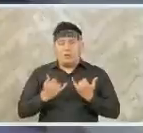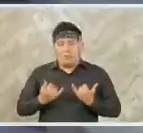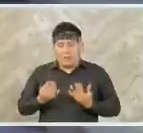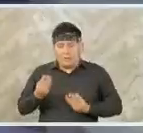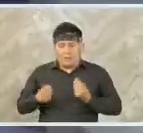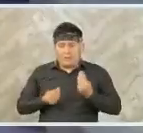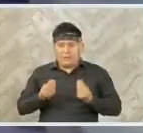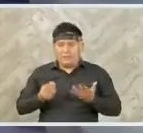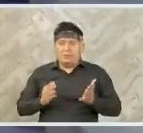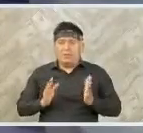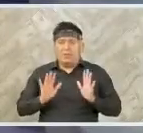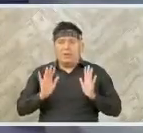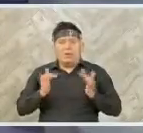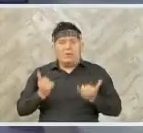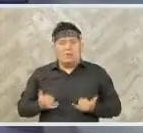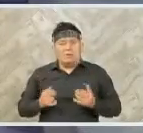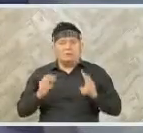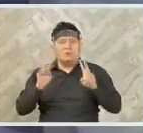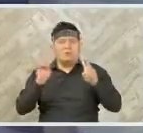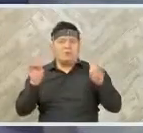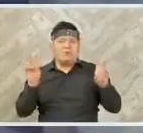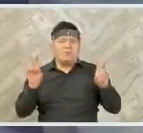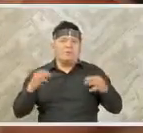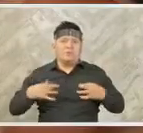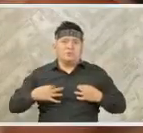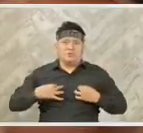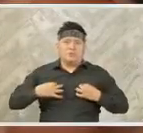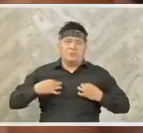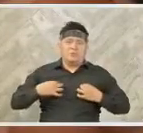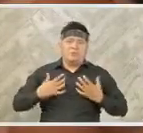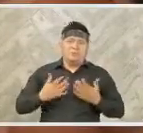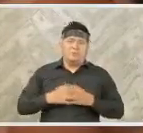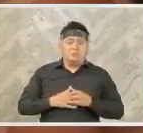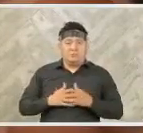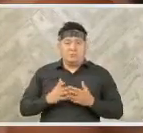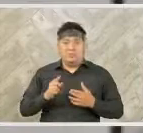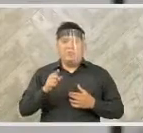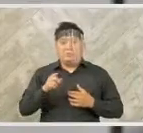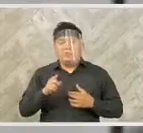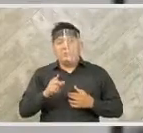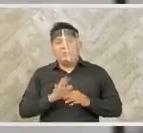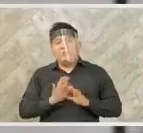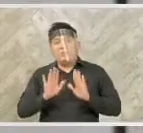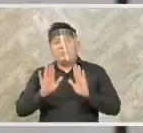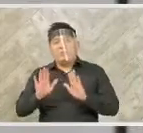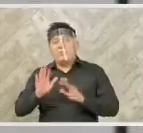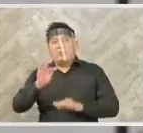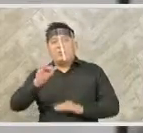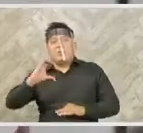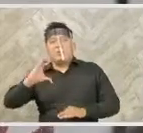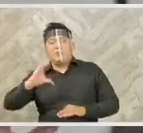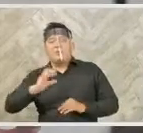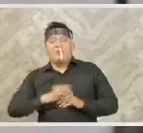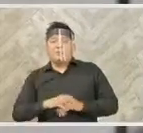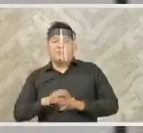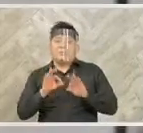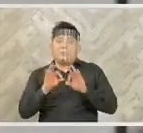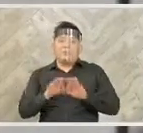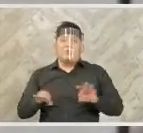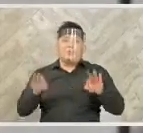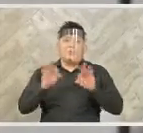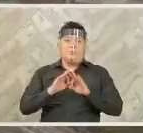Estamos hablando ya con el sector textil y, por ejemplo, con el sector de las TICs, que también necesitan una mano de obra con pertinencia en su